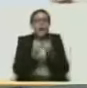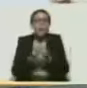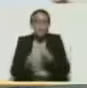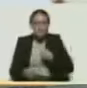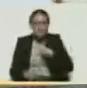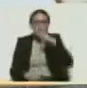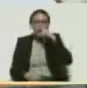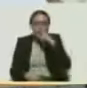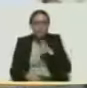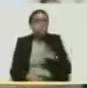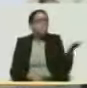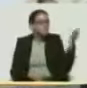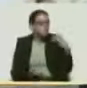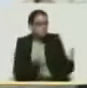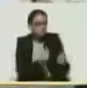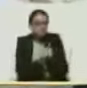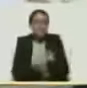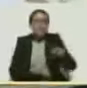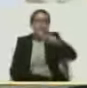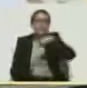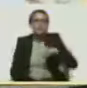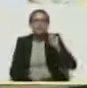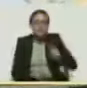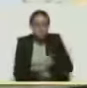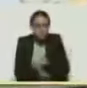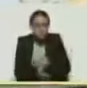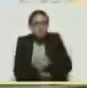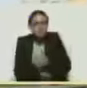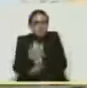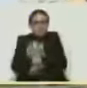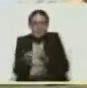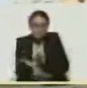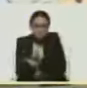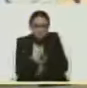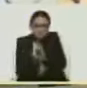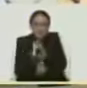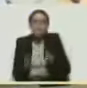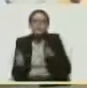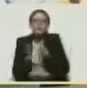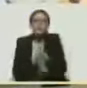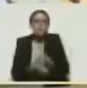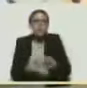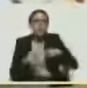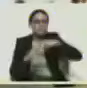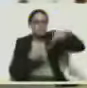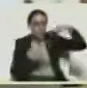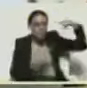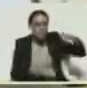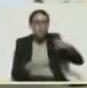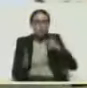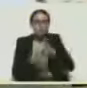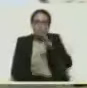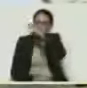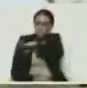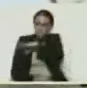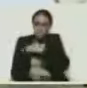tenemos que tomar el camino del socialismo comunal, del socialismo territorial, del socialismo